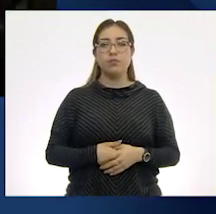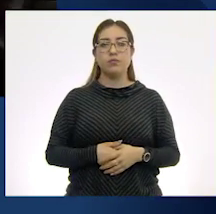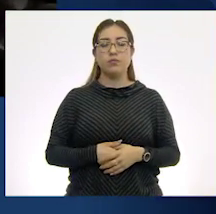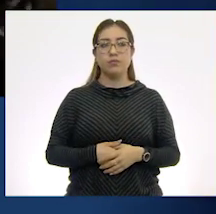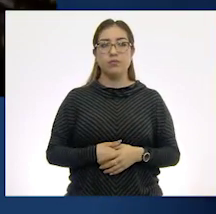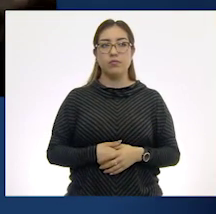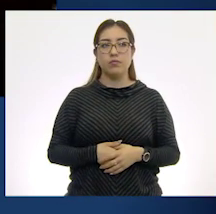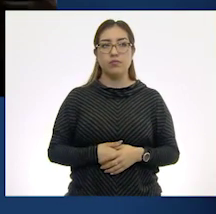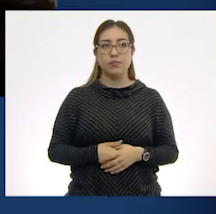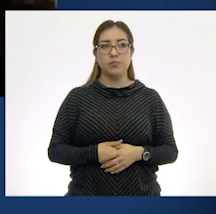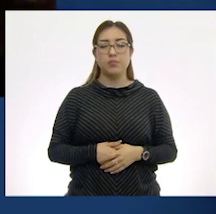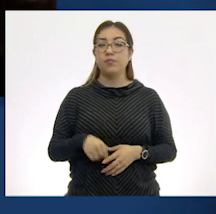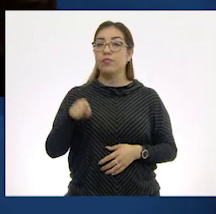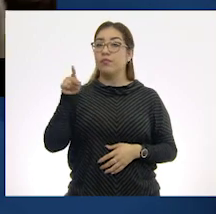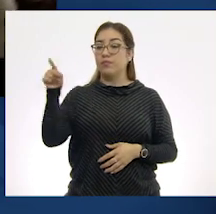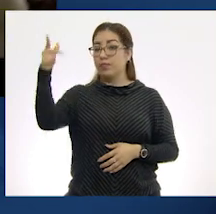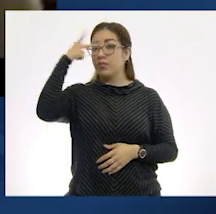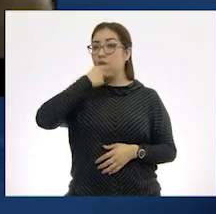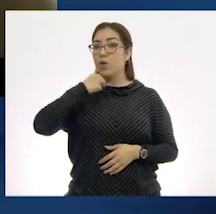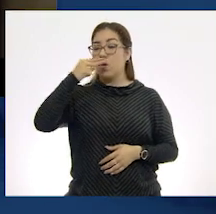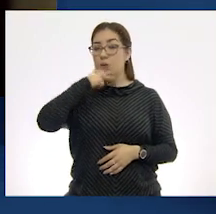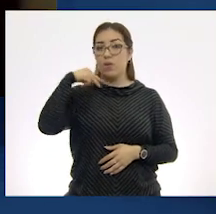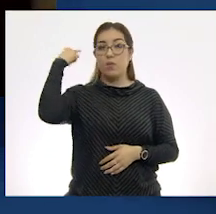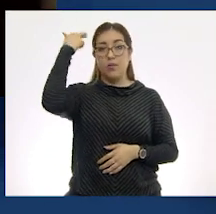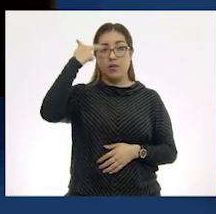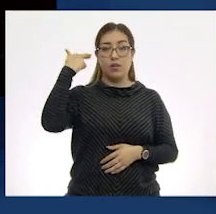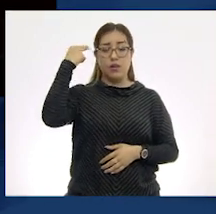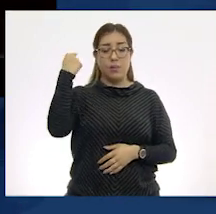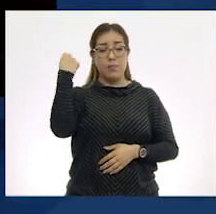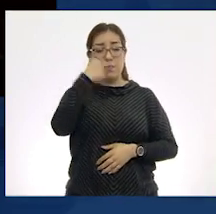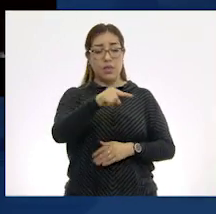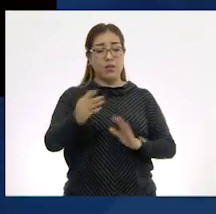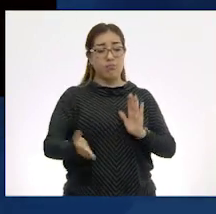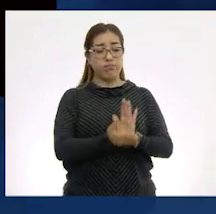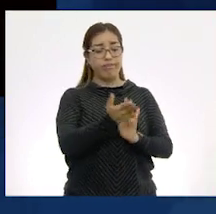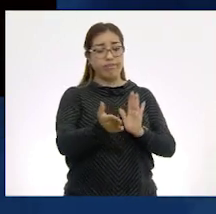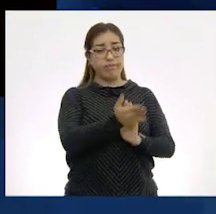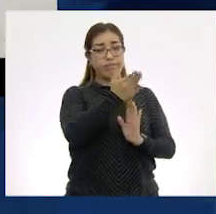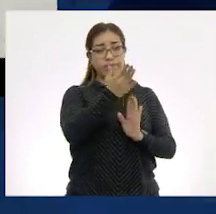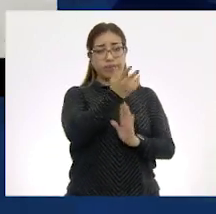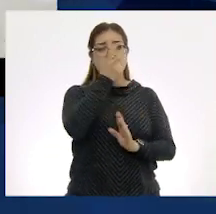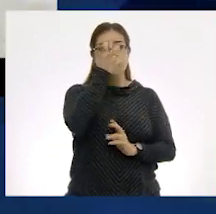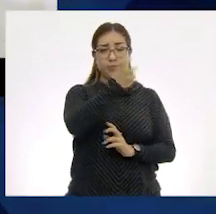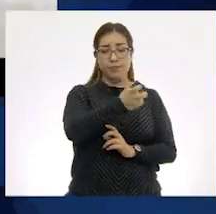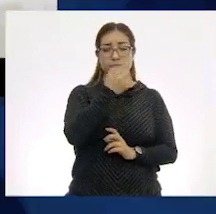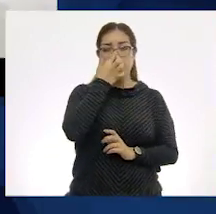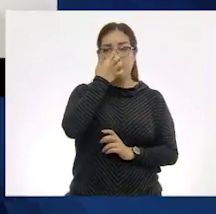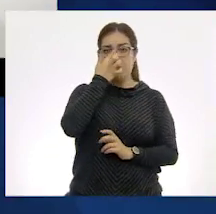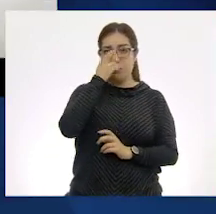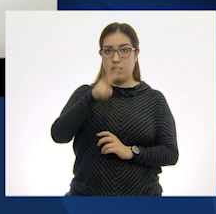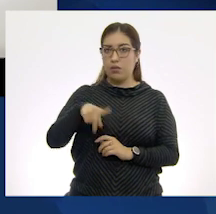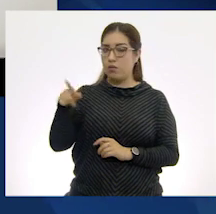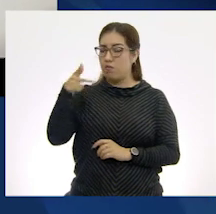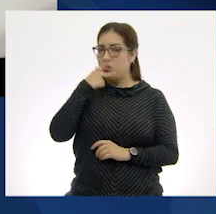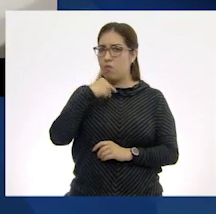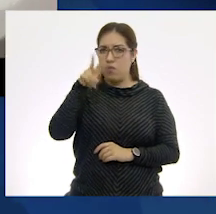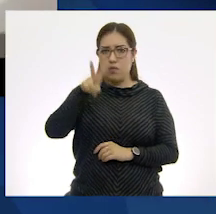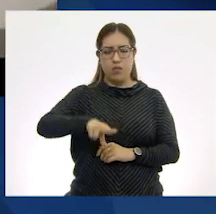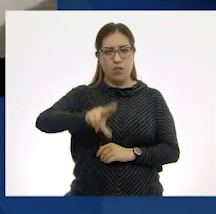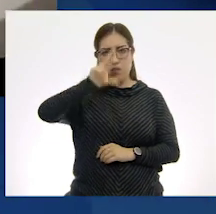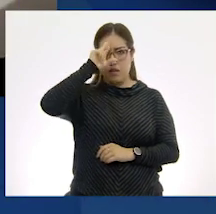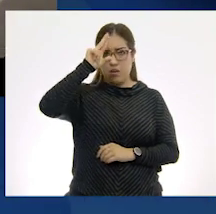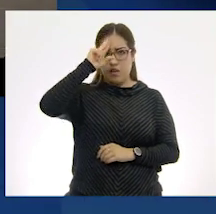El unificador de China y artífice de la Gran Muralla, el emperador Qin Shi Huang, tenía grandes dotes para la guerra y para